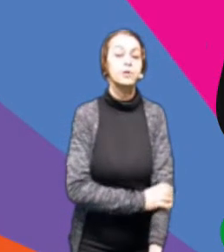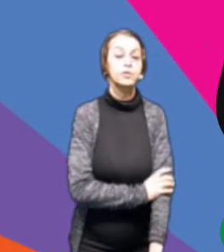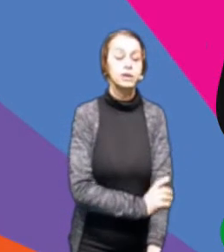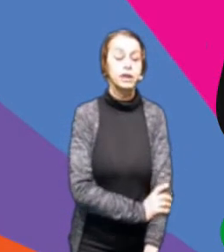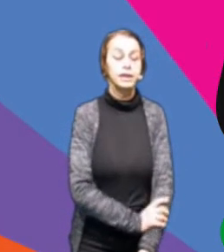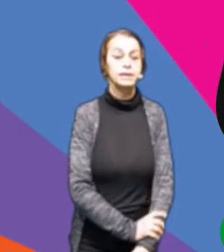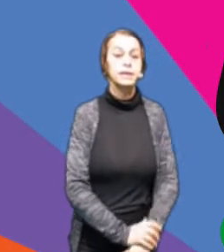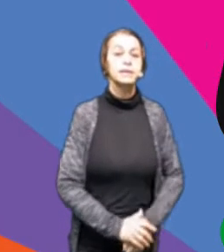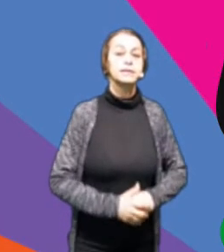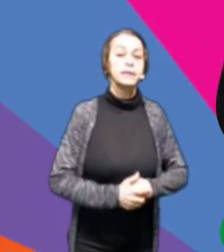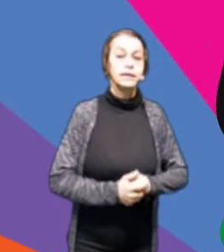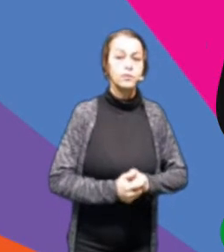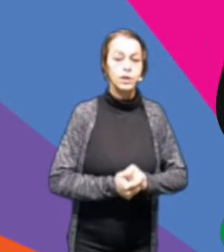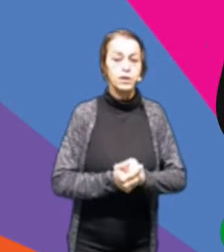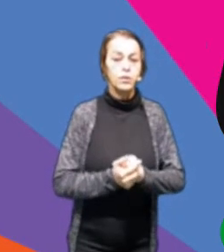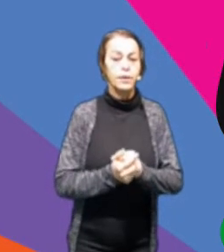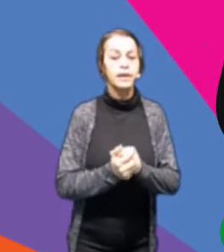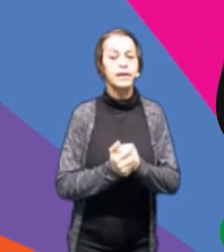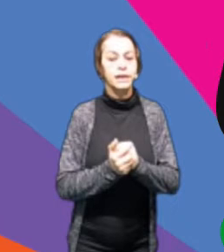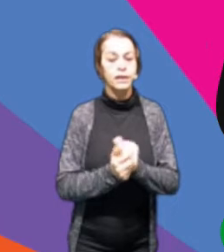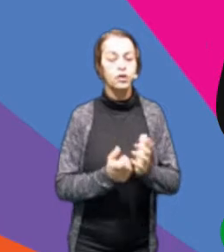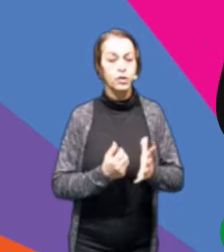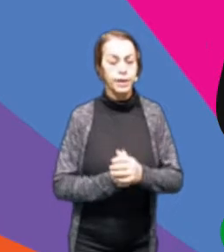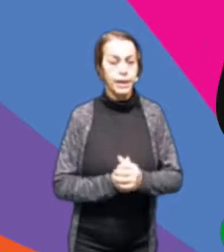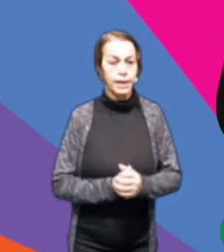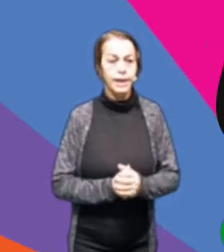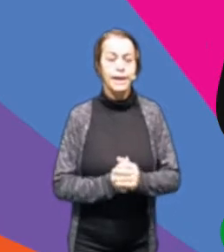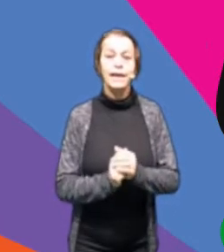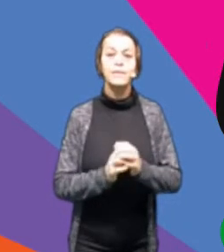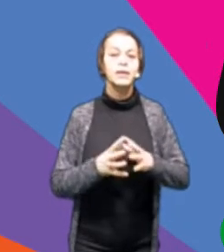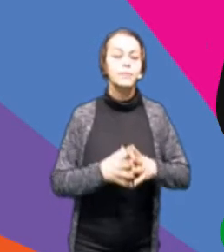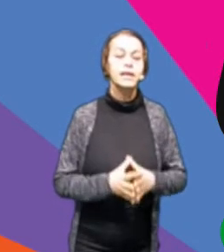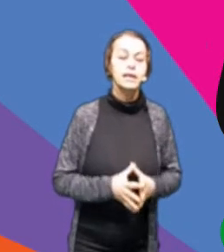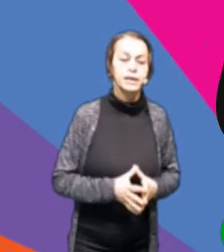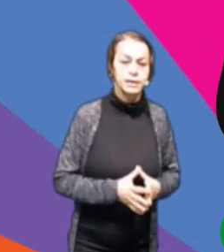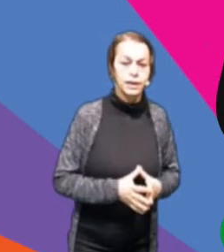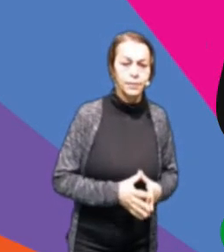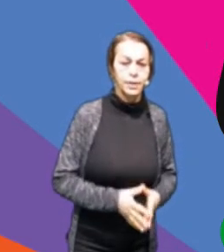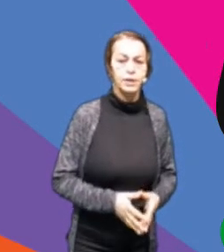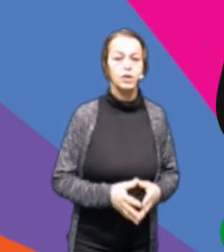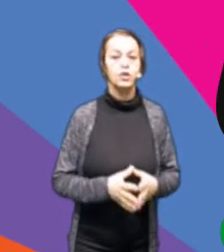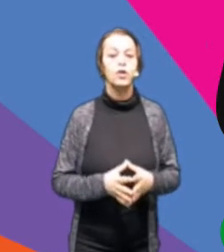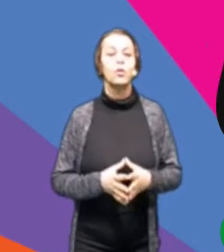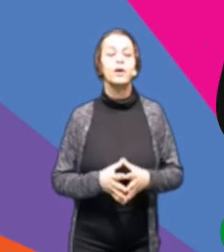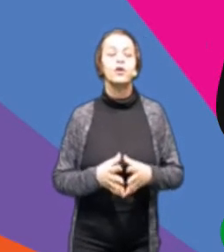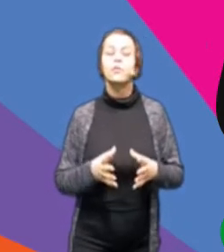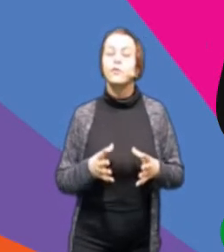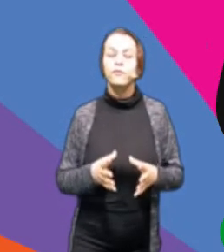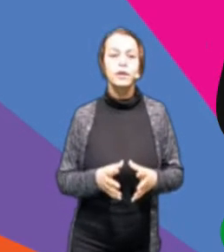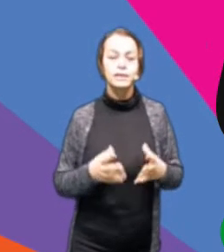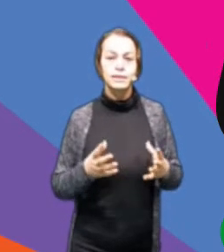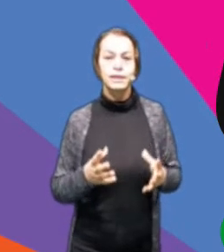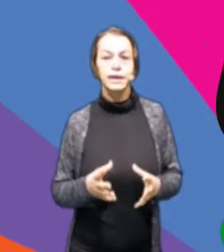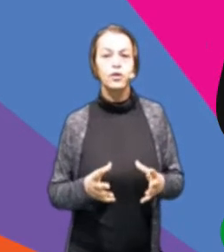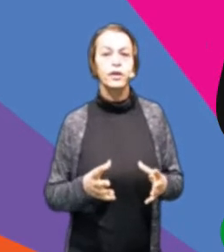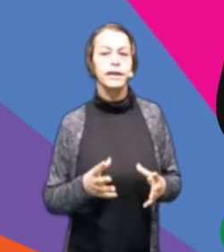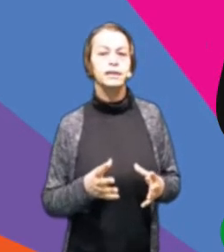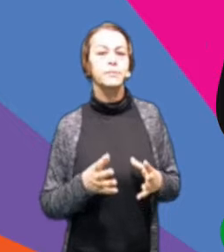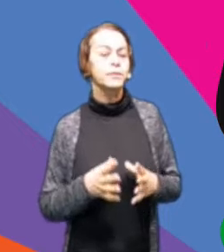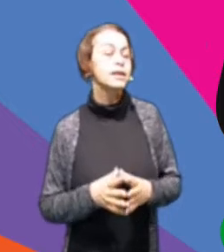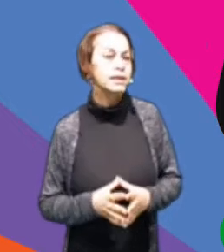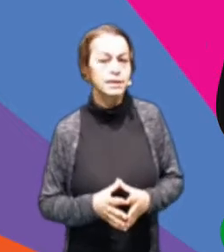Buenos Aires se reunieron para recordar el primer destacamento, cómo fue que se creó